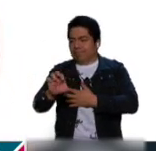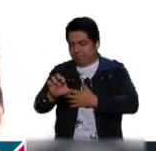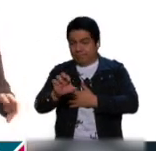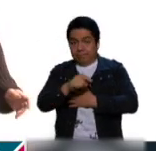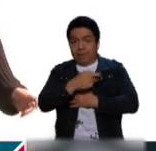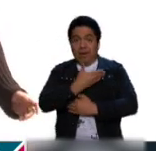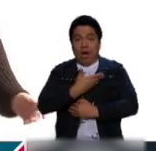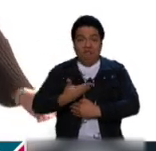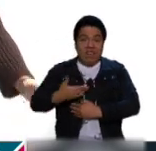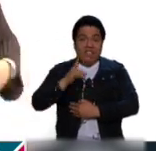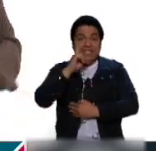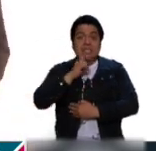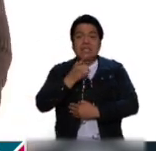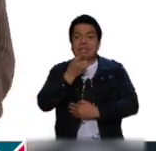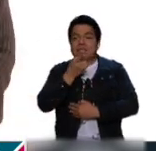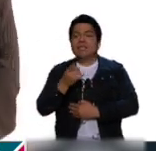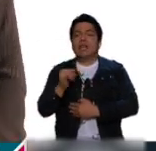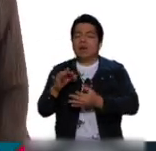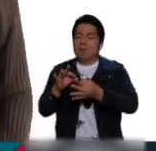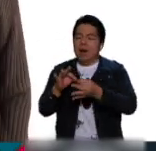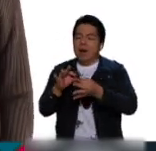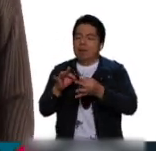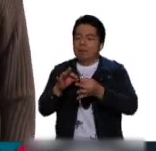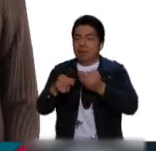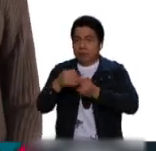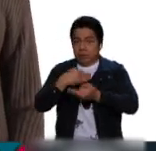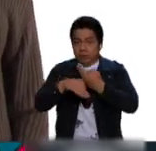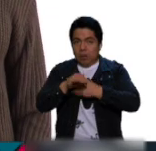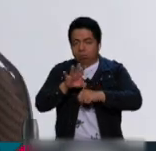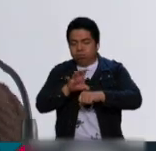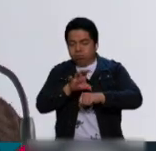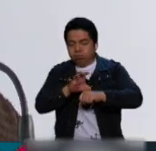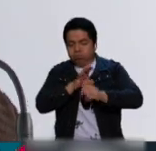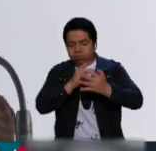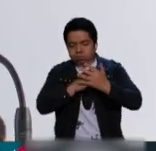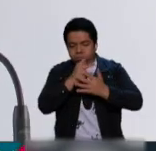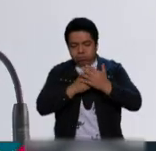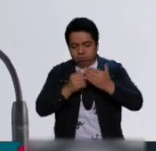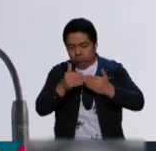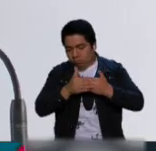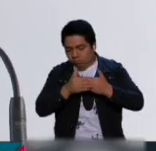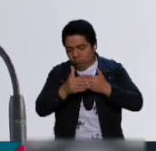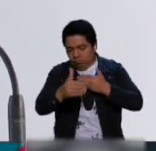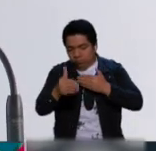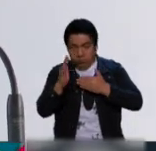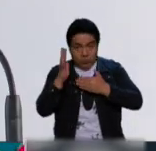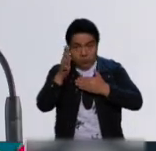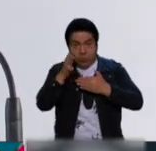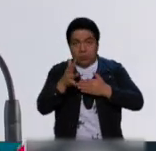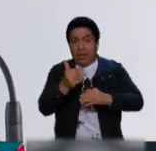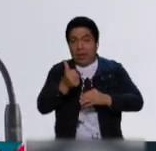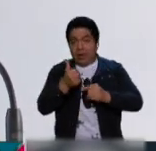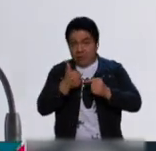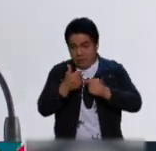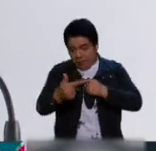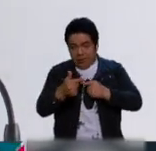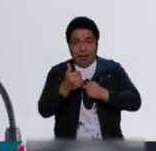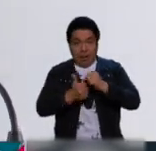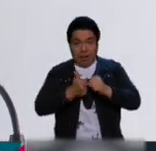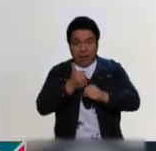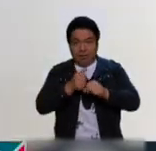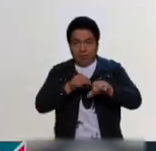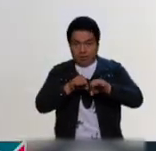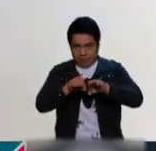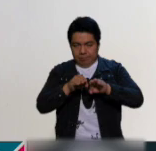también informó que se siguen afinando los detalles del programa energético a lo largo plazo con el que se trabajará en su sexenio, pero adelantó